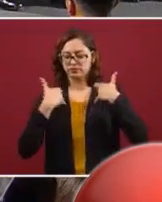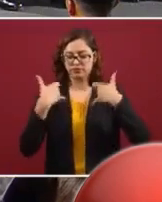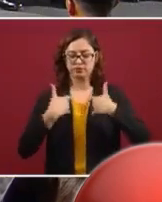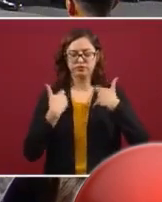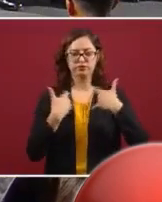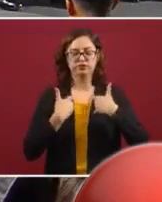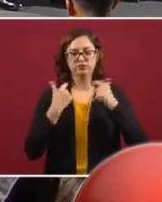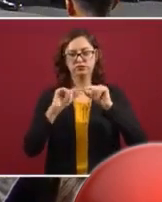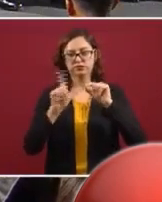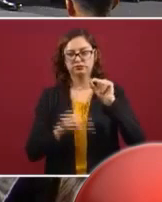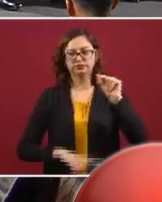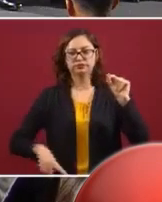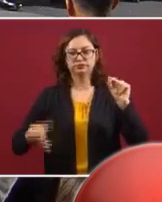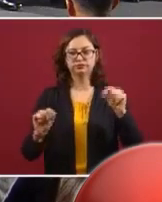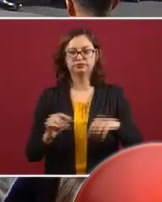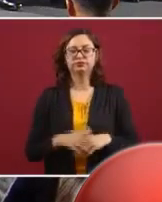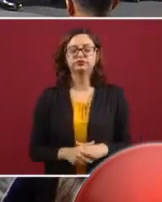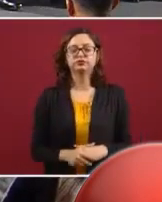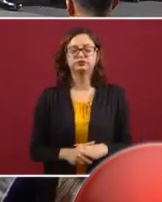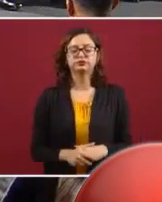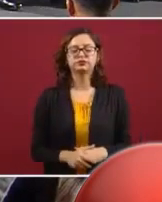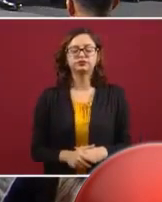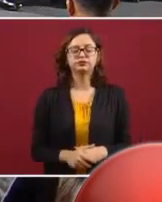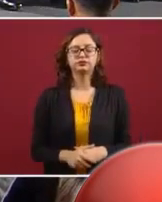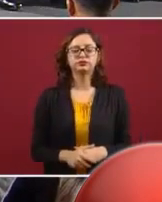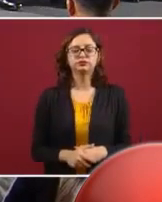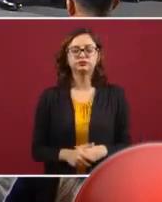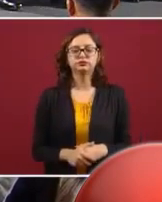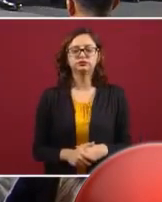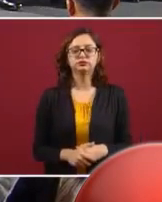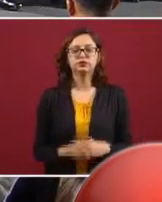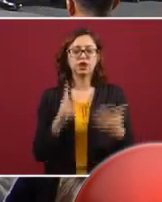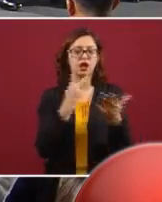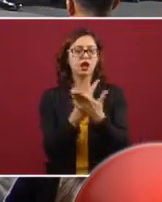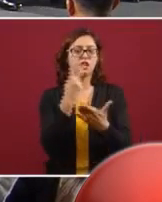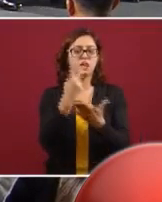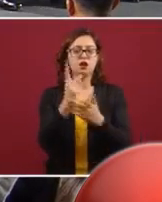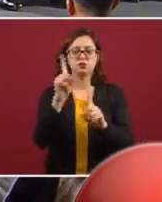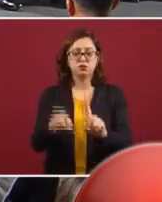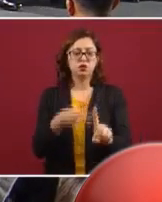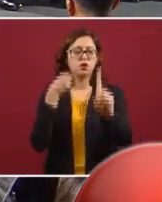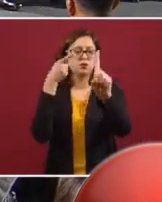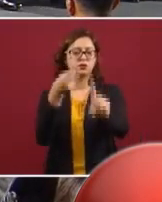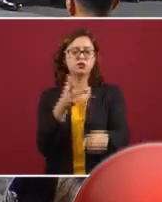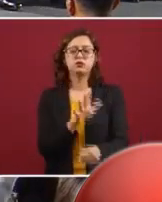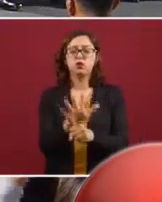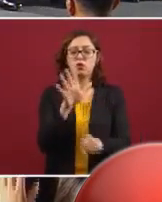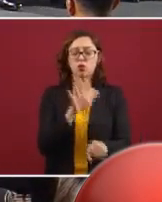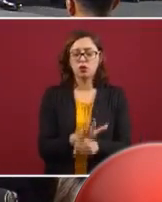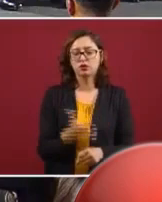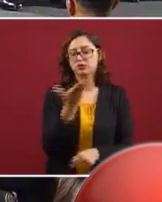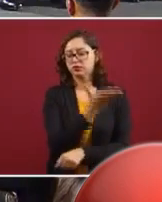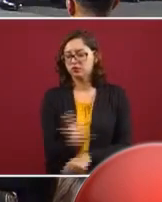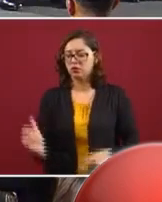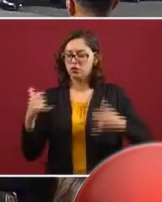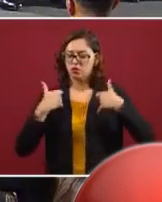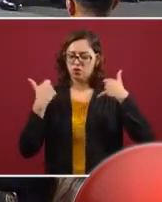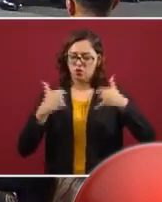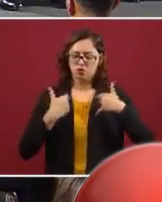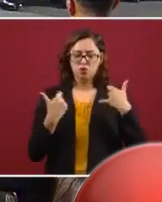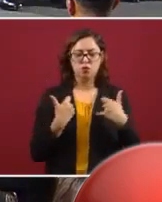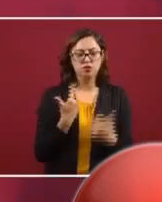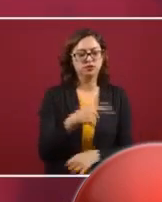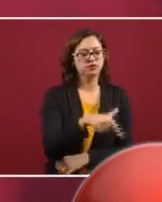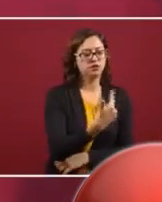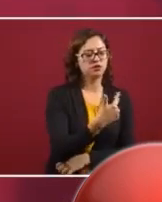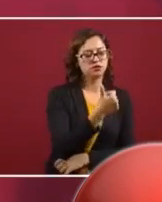país. Comentar que esta iniciativa, el premio lo que busca es incentivar la trayectoria de personas cuya edad quede comprendida entre los 12